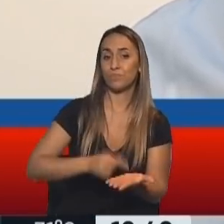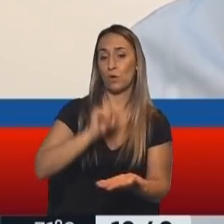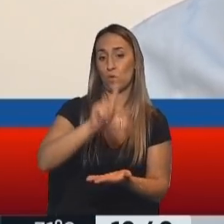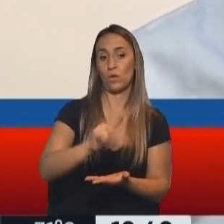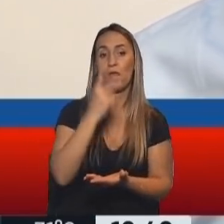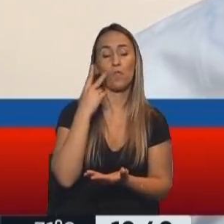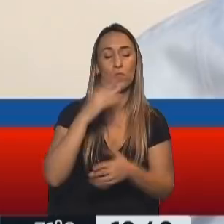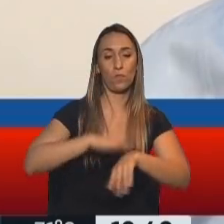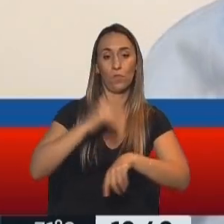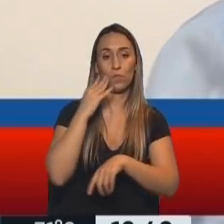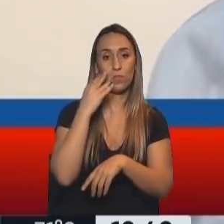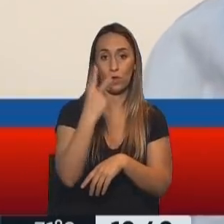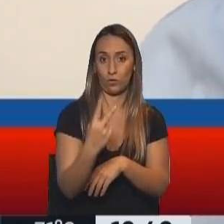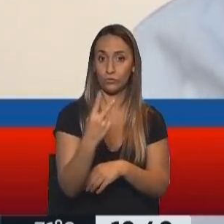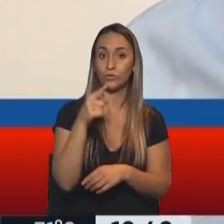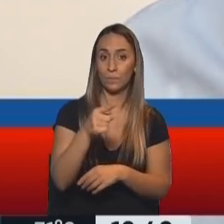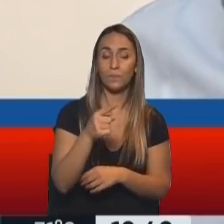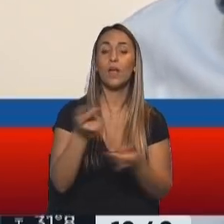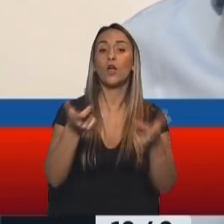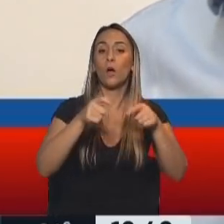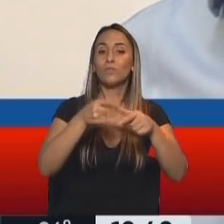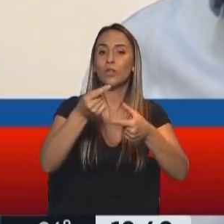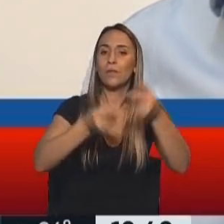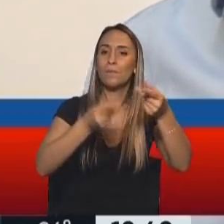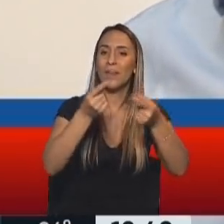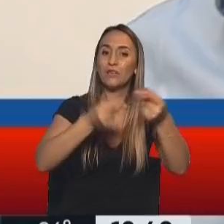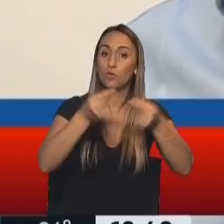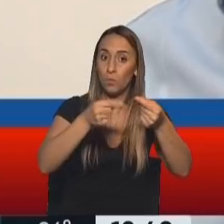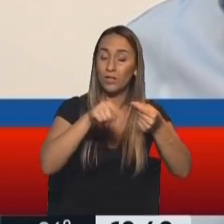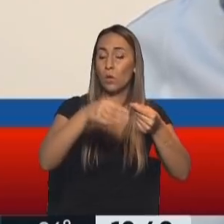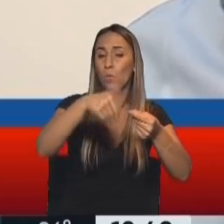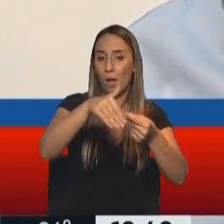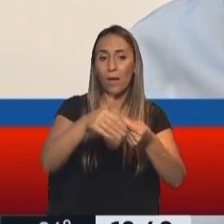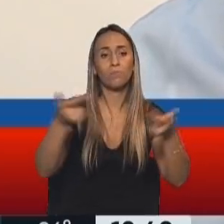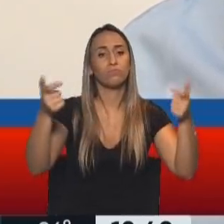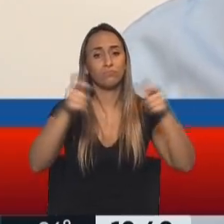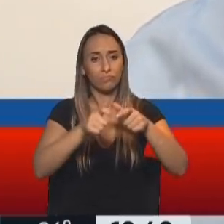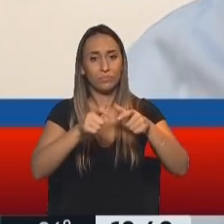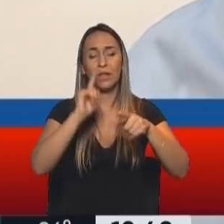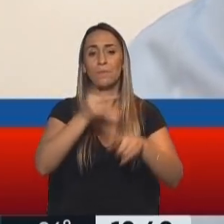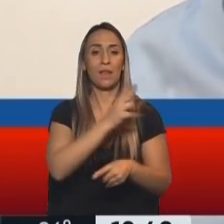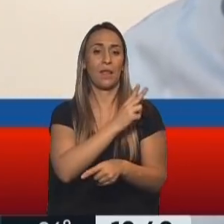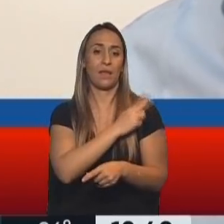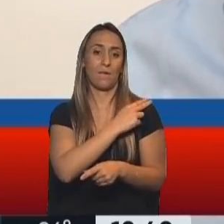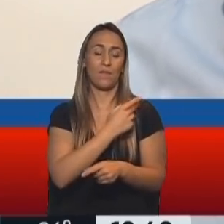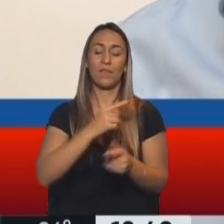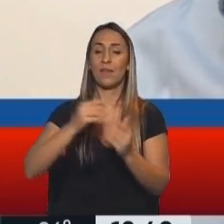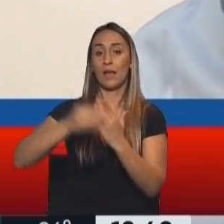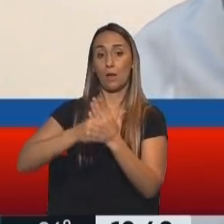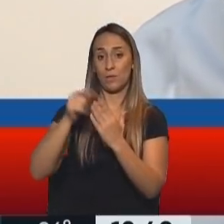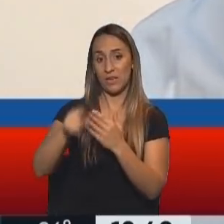de Presupuesto va a empezar a funcionar con los funcionarios, donde va a venir el jefe de gabinete, el ministro